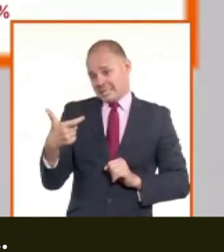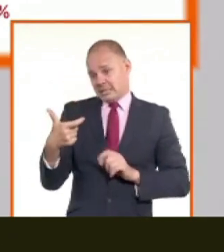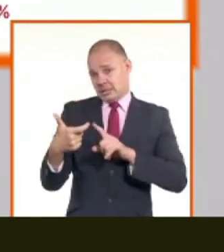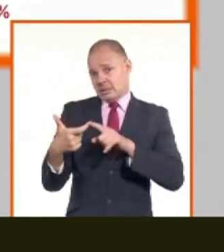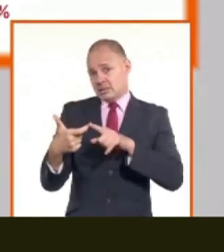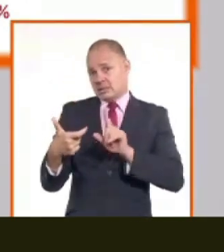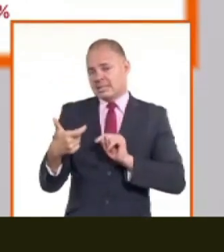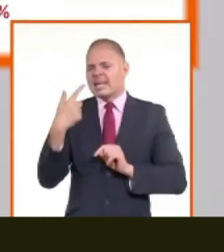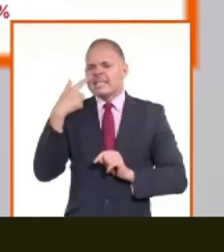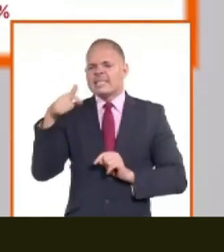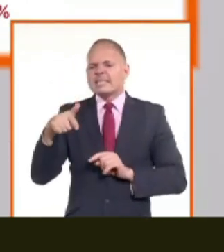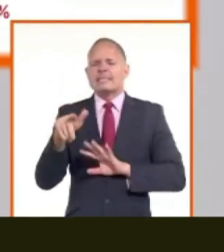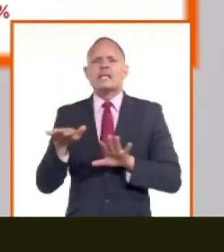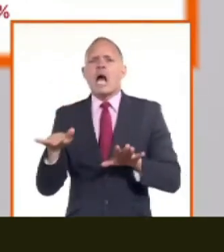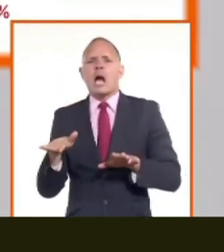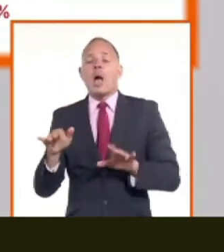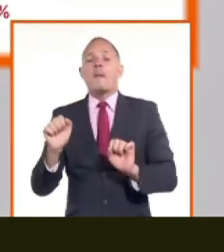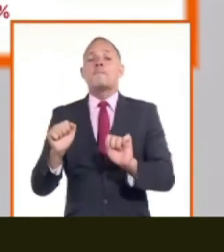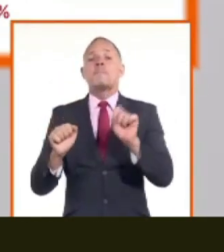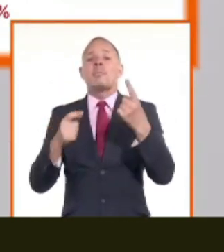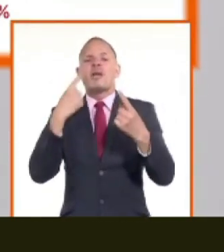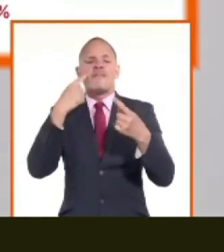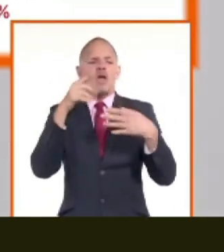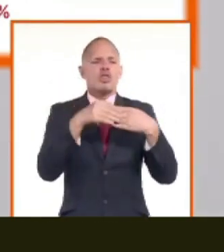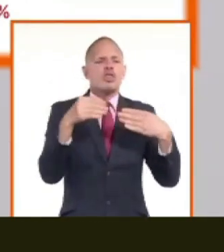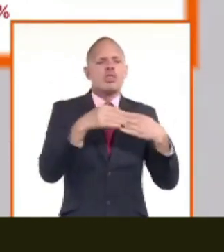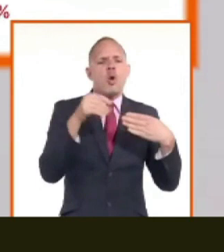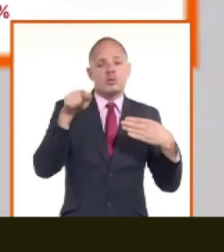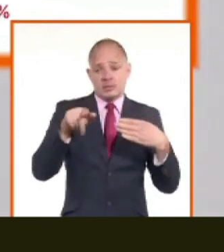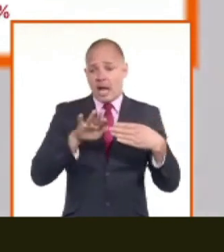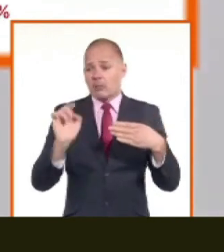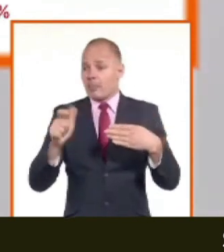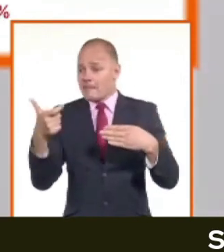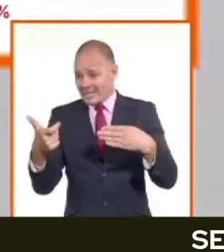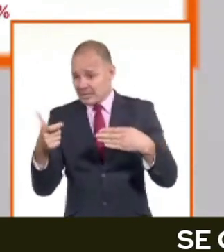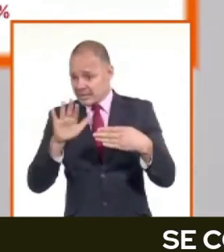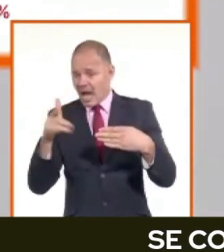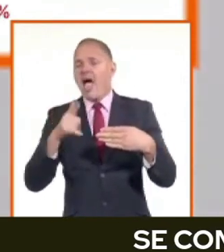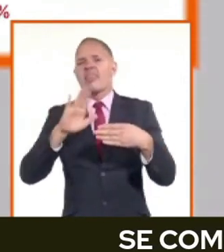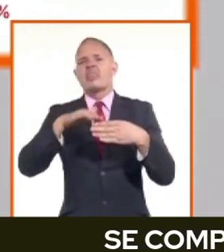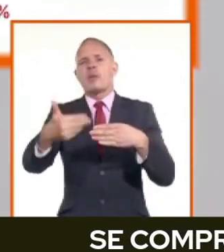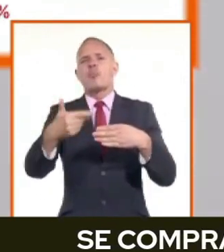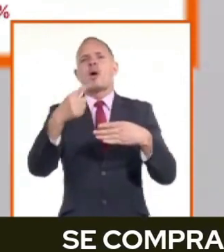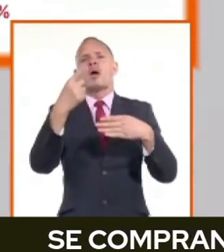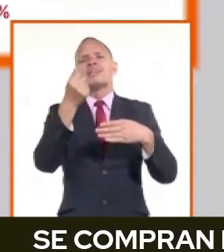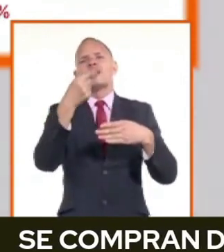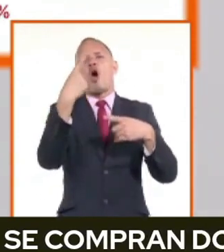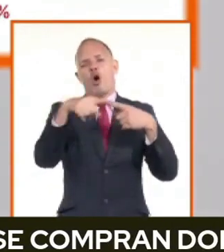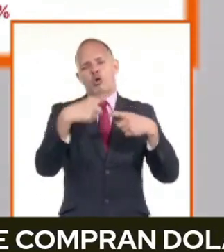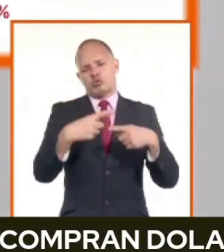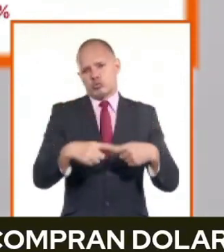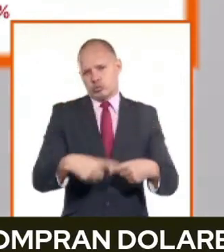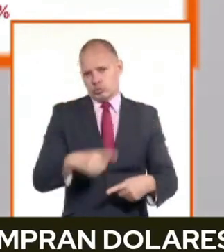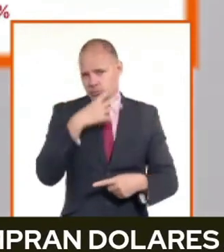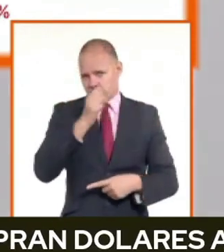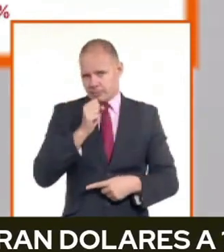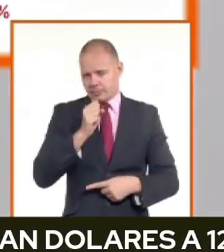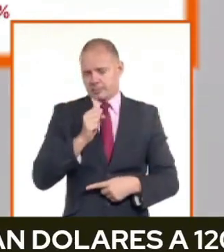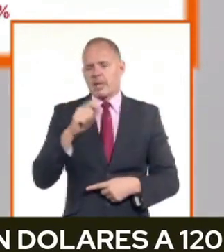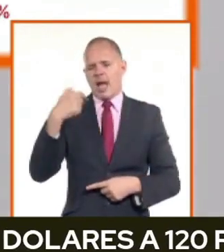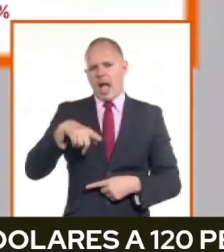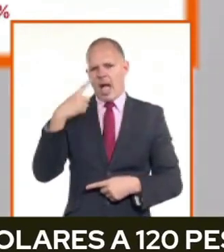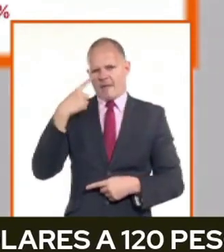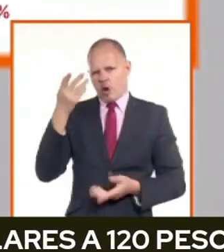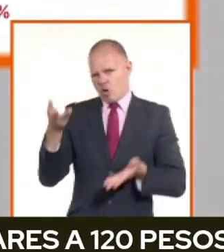dólares es fija terol y después se establece en el resto de las monedas sería ésta la tasa de las monedas contra el peso el